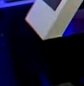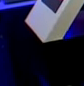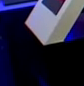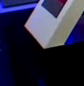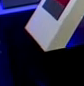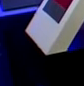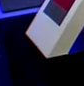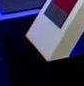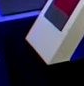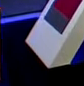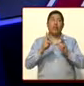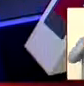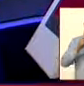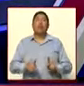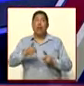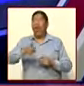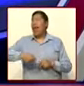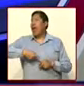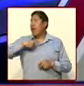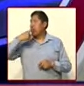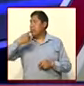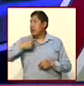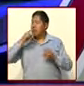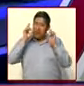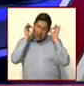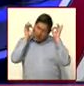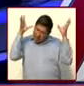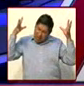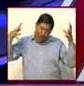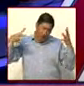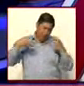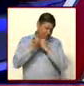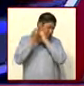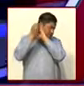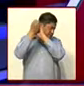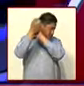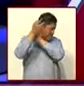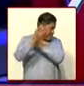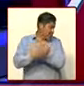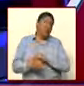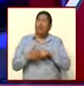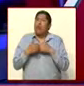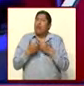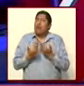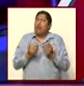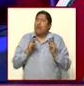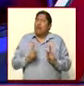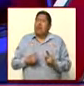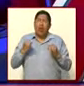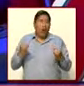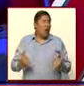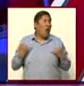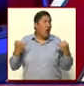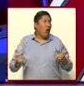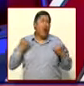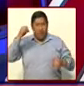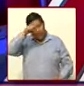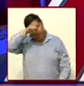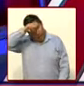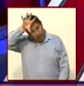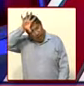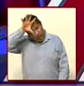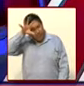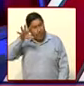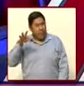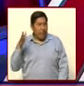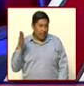A ver, vamos a hablar por una persona, Denise, que ha tenido un terrible accidente. ¿Cómo puede cambiar la vida de una persona? Esta es una jovencita tarijeña, sí, que a